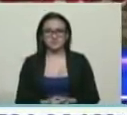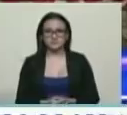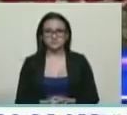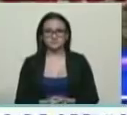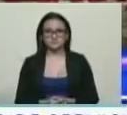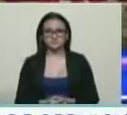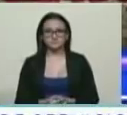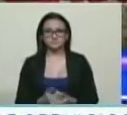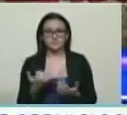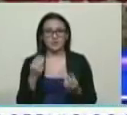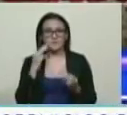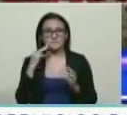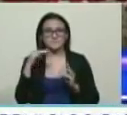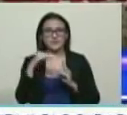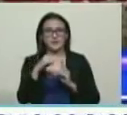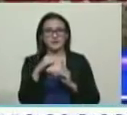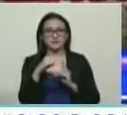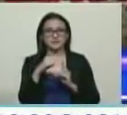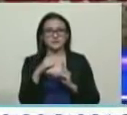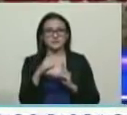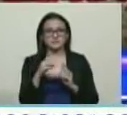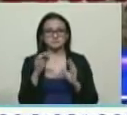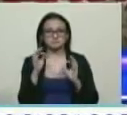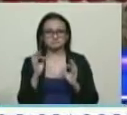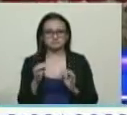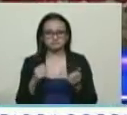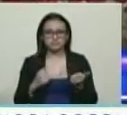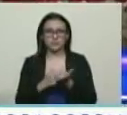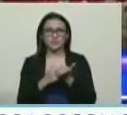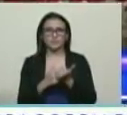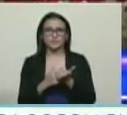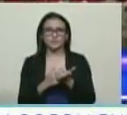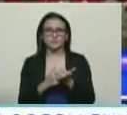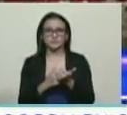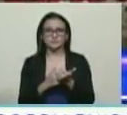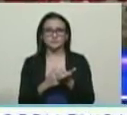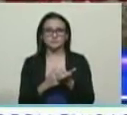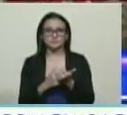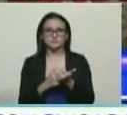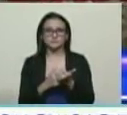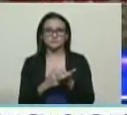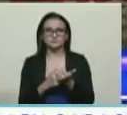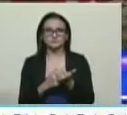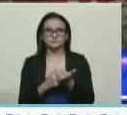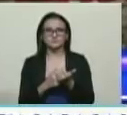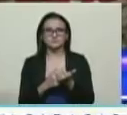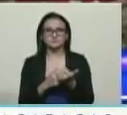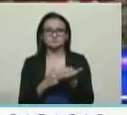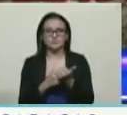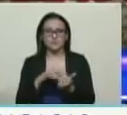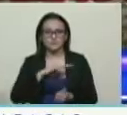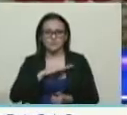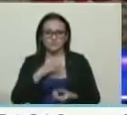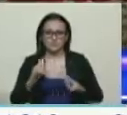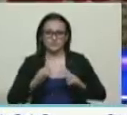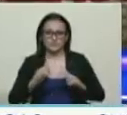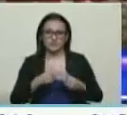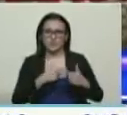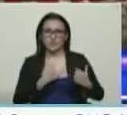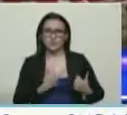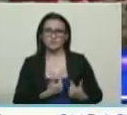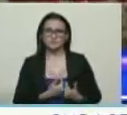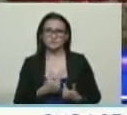meta y apostamos el alma, la vida. Apostamos nuestras vidas y nuestro corazón que el